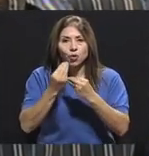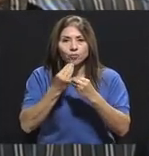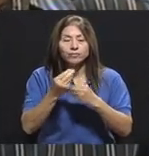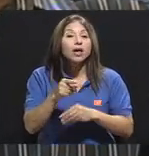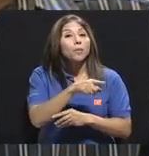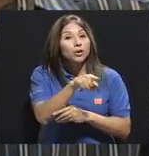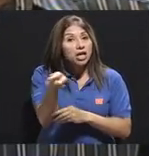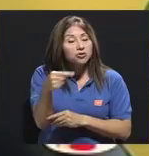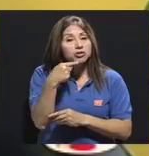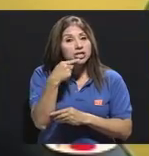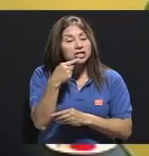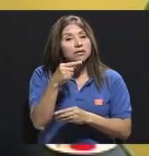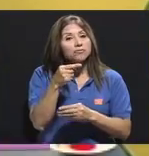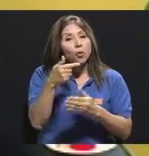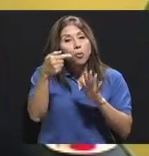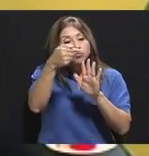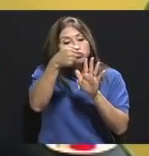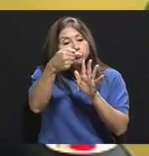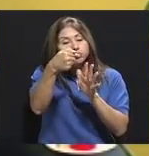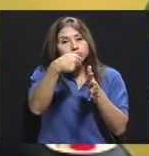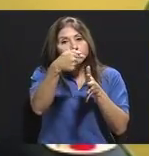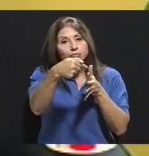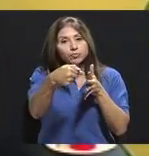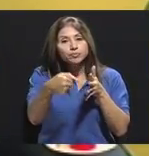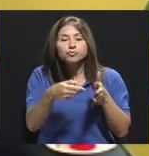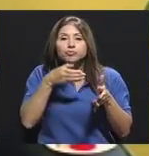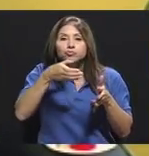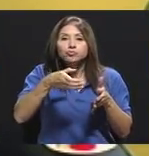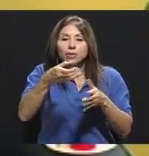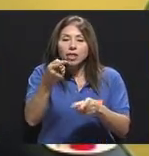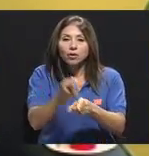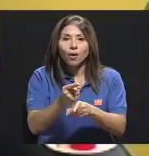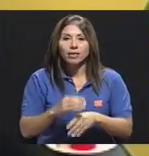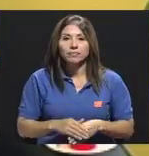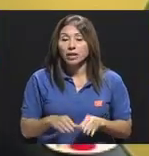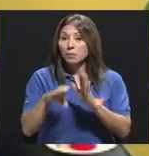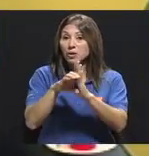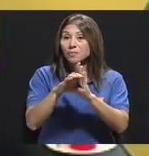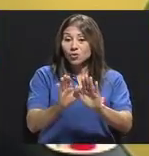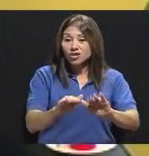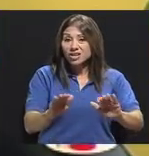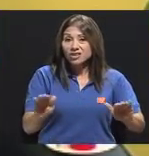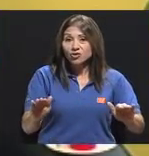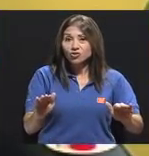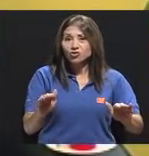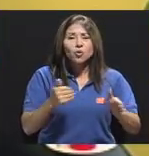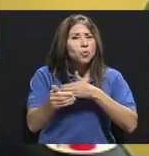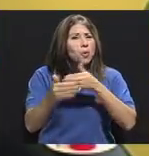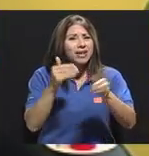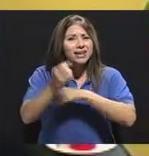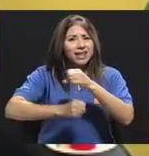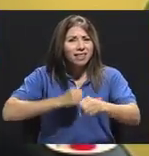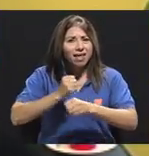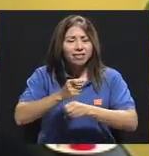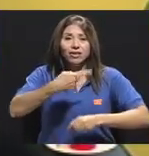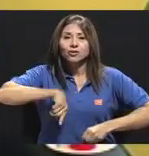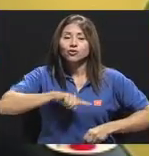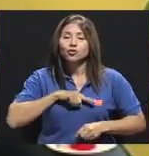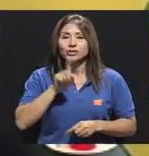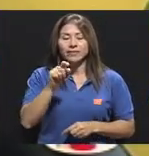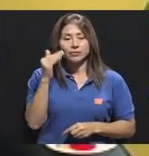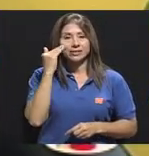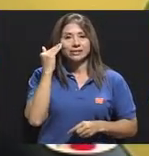orientación adecuada de pronto si si si para niños para personas de toda la edad que tengamos presentes que en nuestros platos